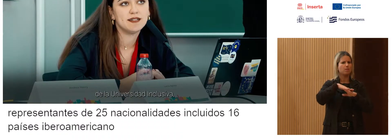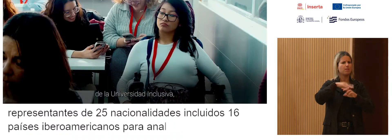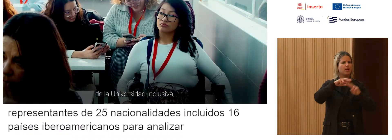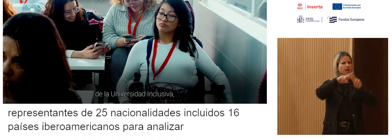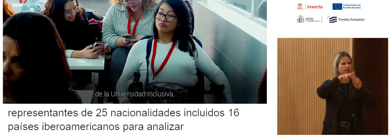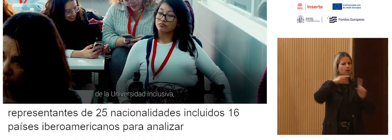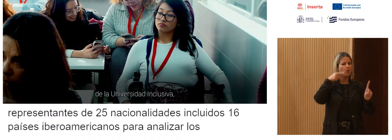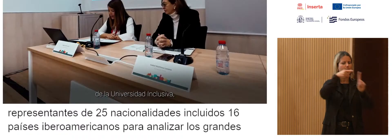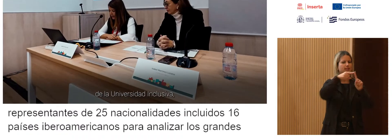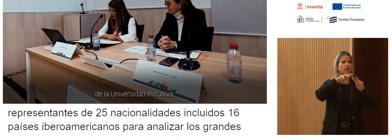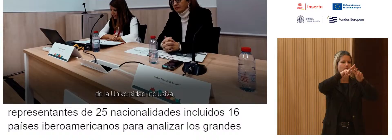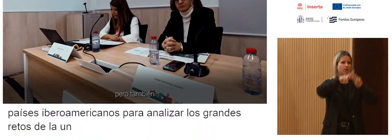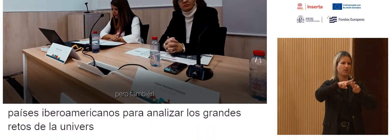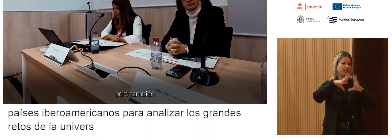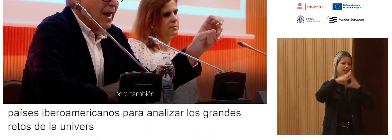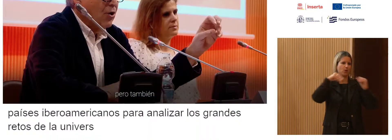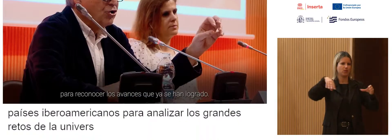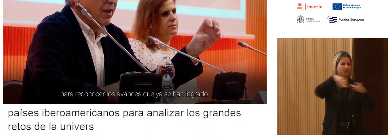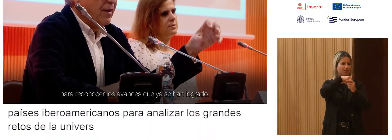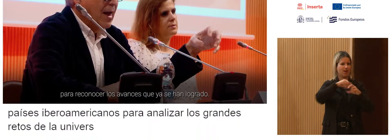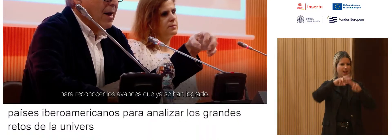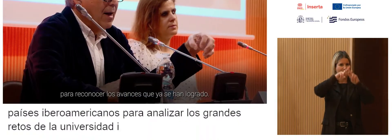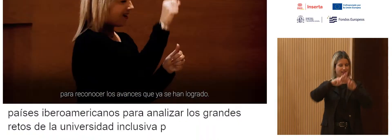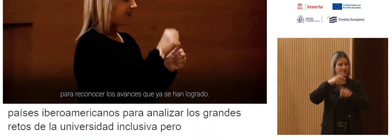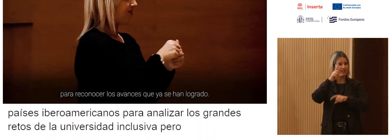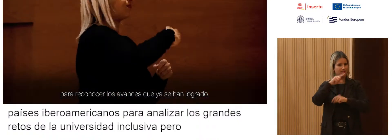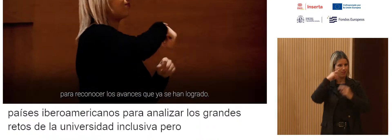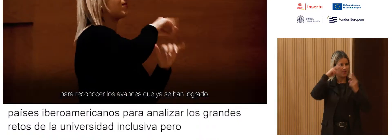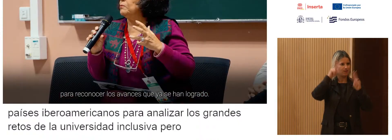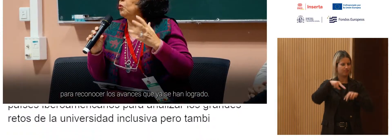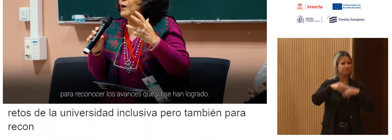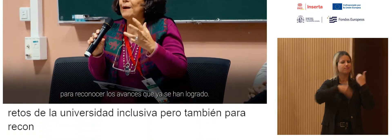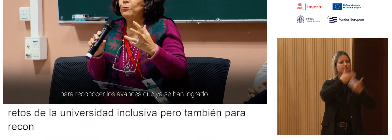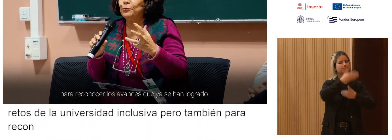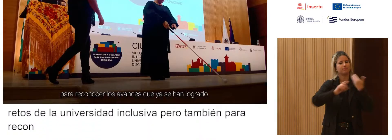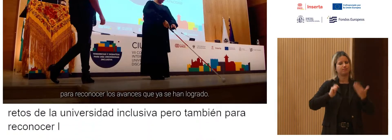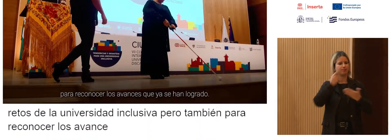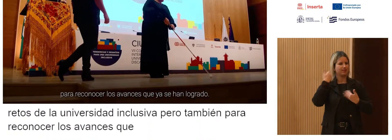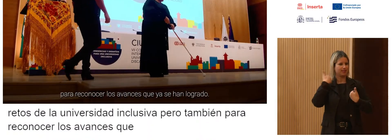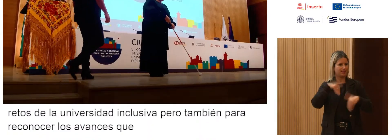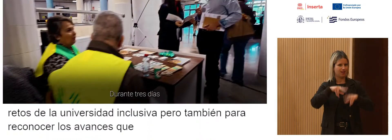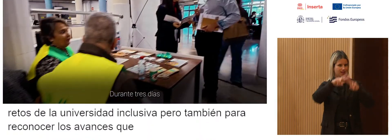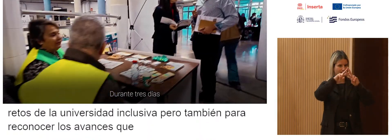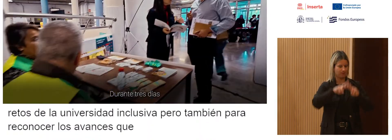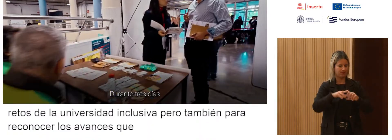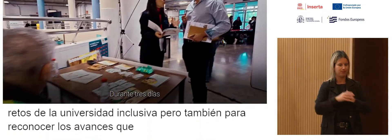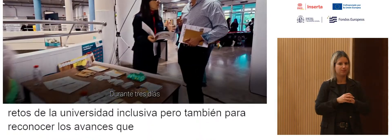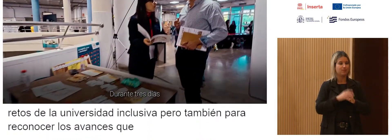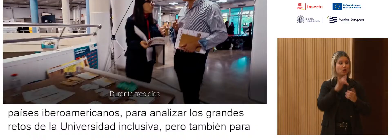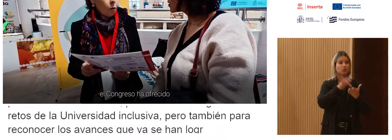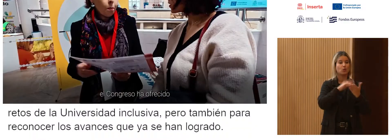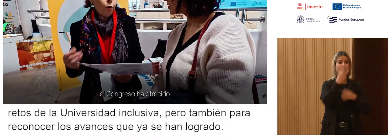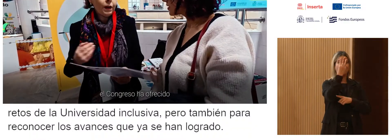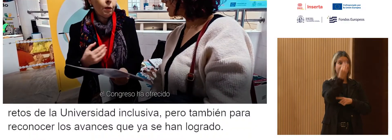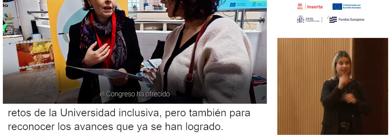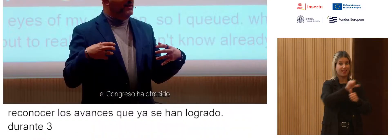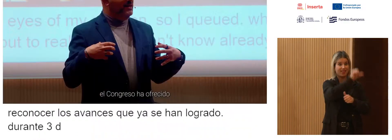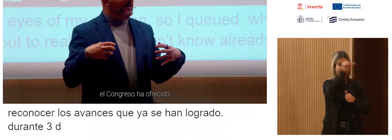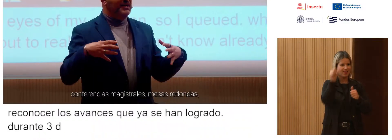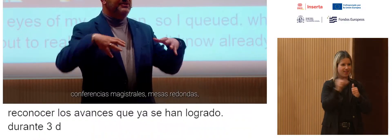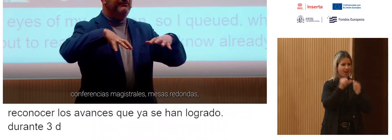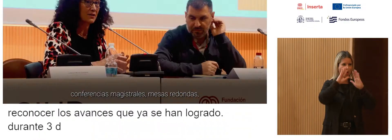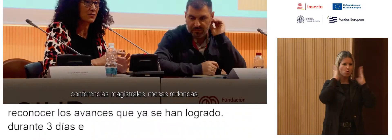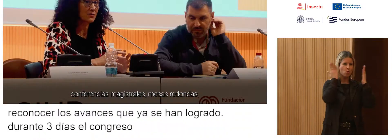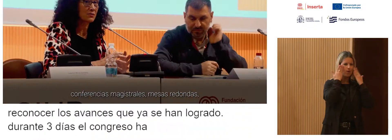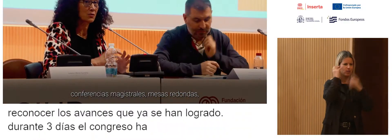retos de la universidad inclusiva, pero también para reconocer los avances que ya se han logrado. Durante 3 días, el Congreso ha